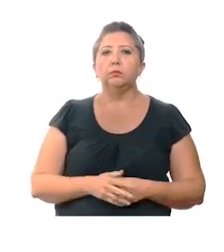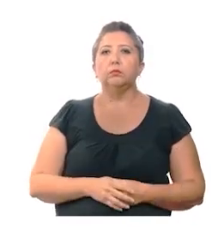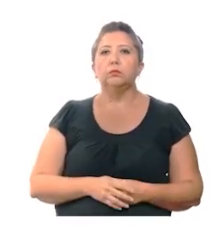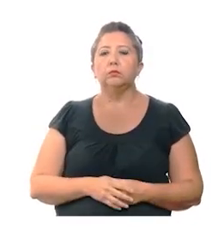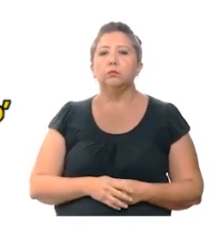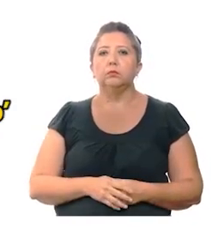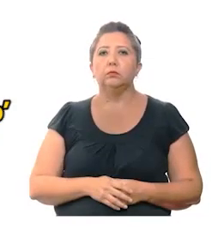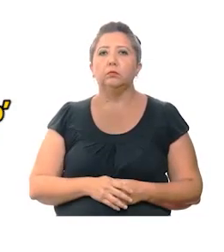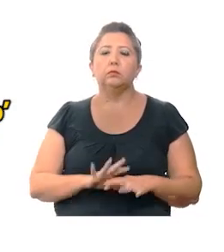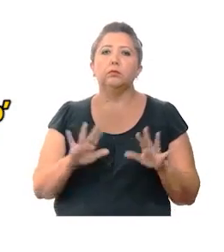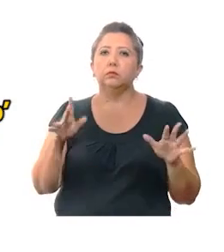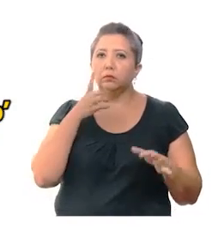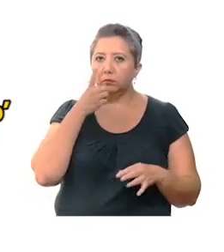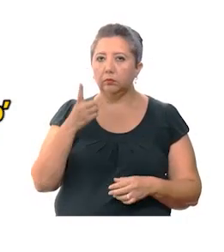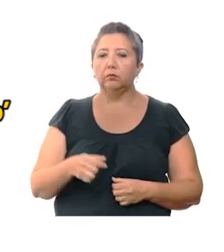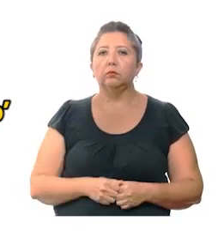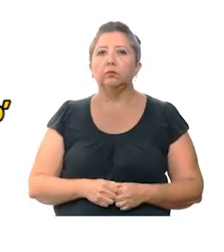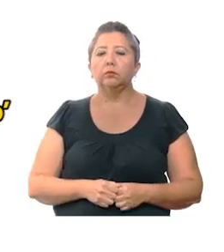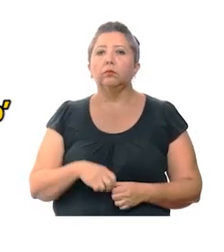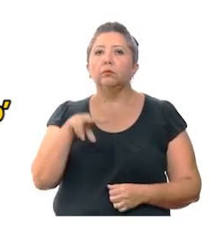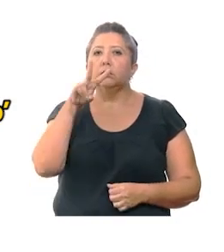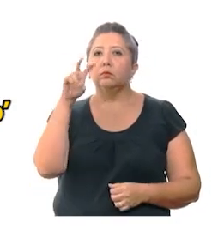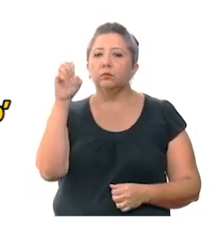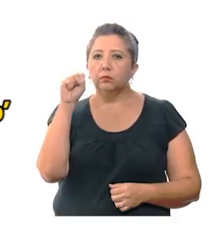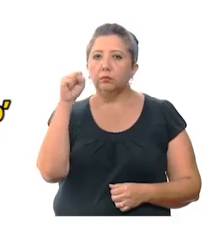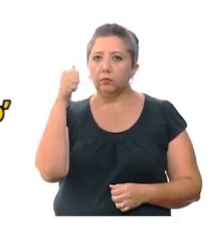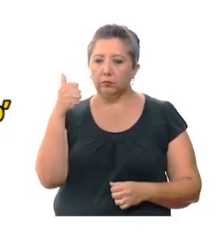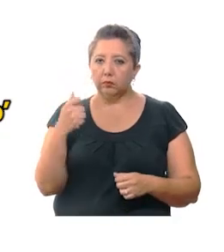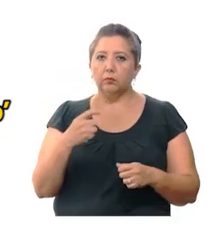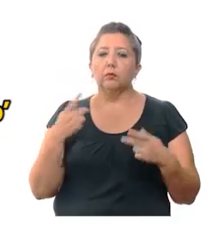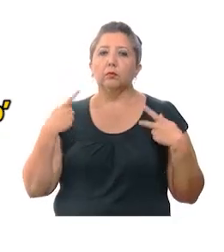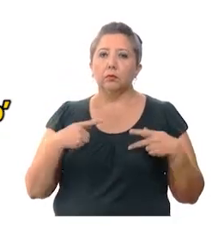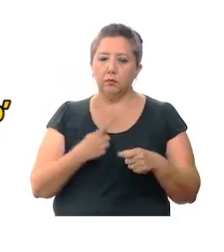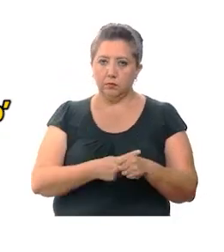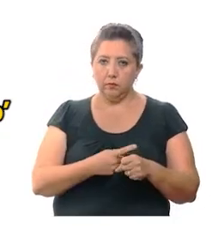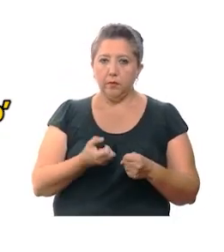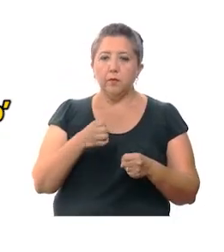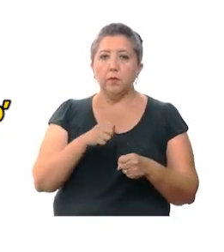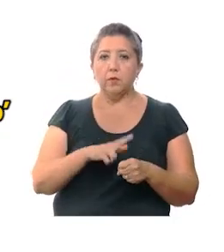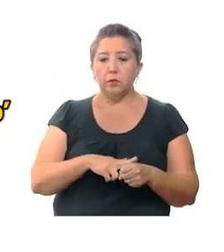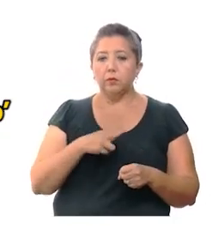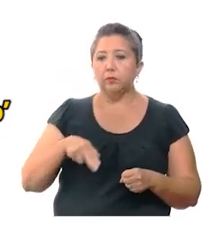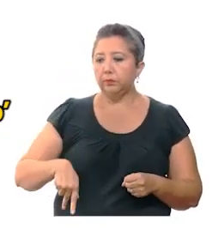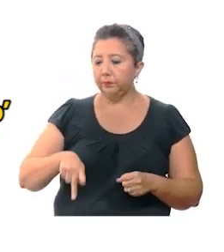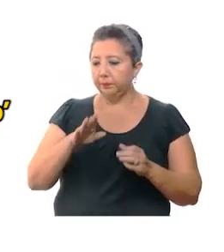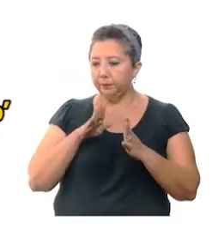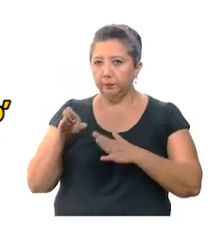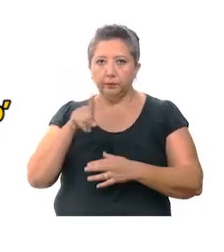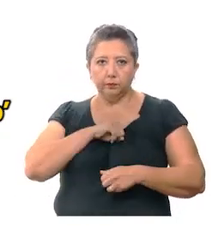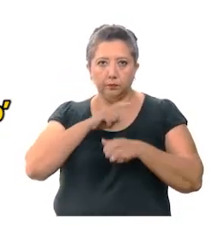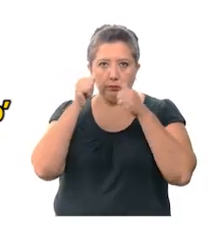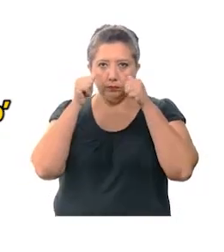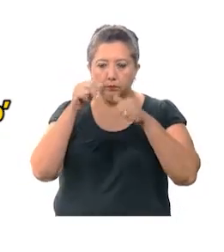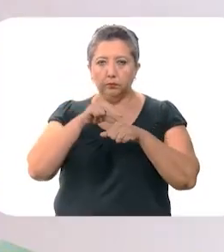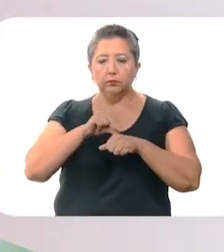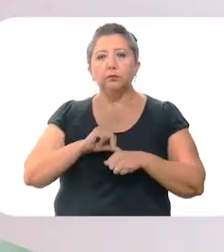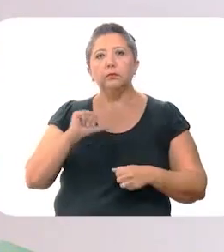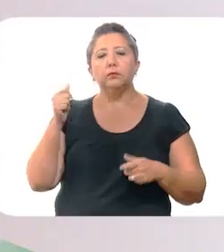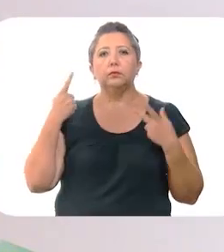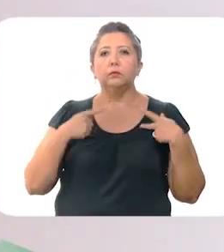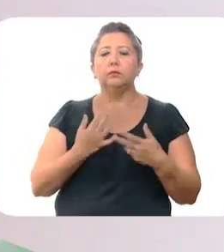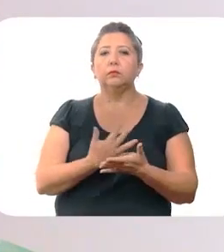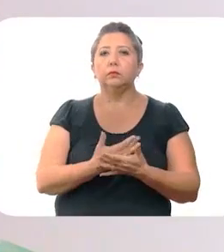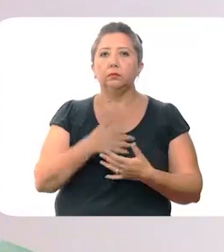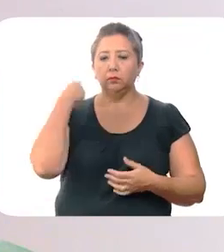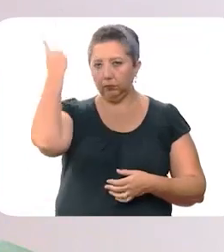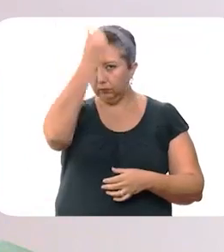síntomas leves. Como ya se mencionó, 266 de los casos positivos están en hospitales públicos y en aislamiento total. Hay